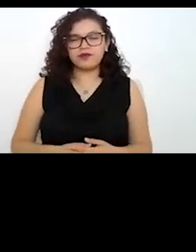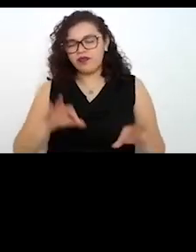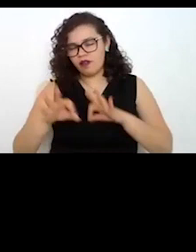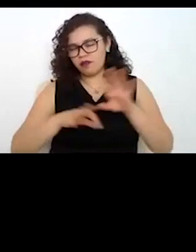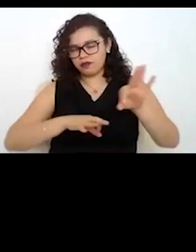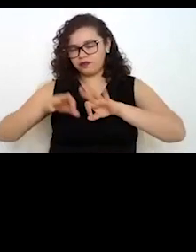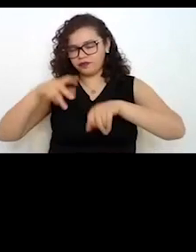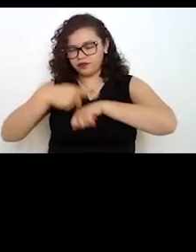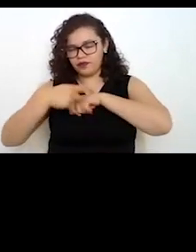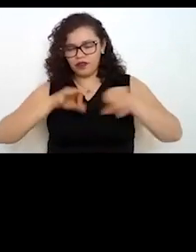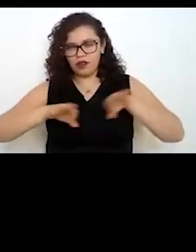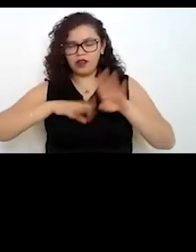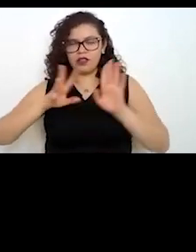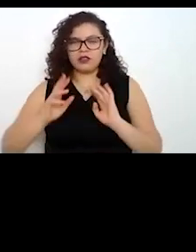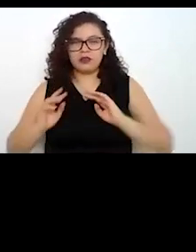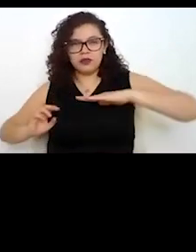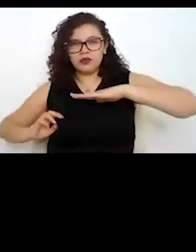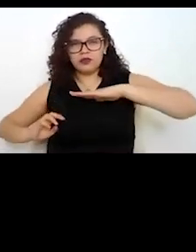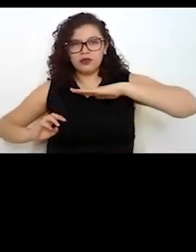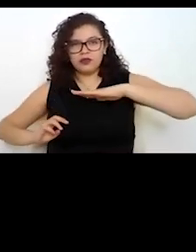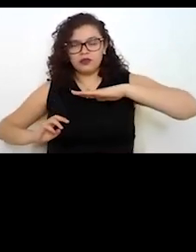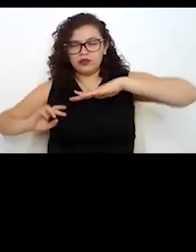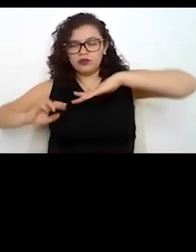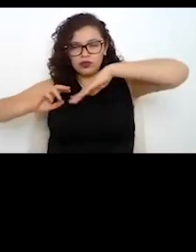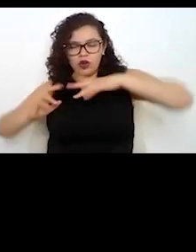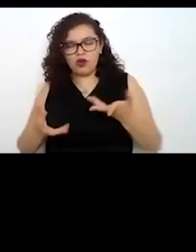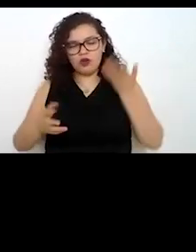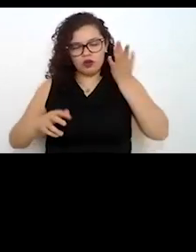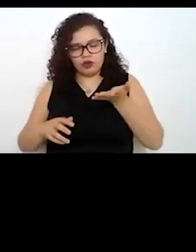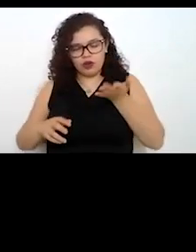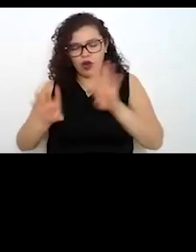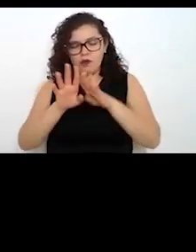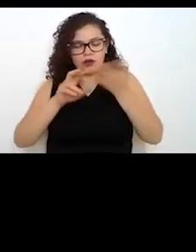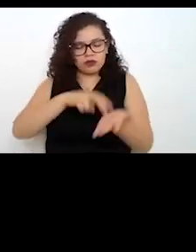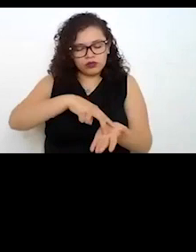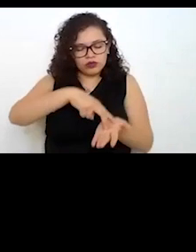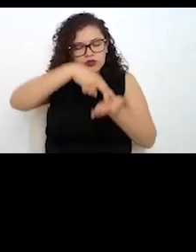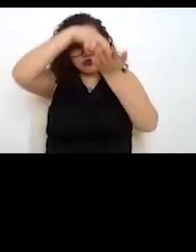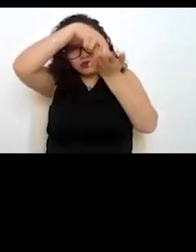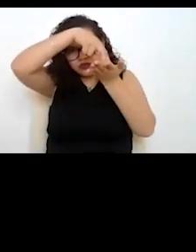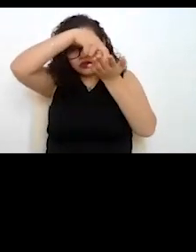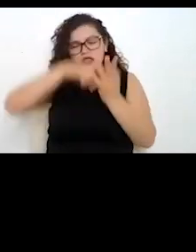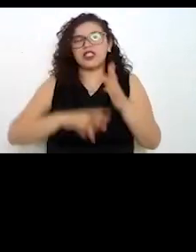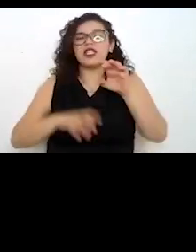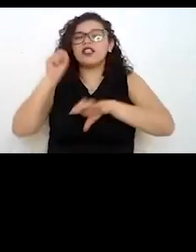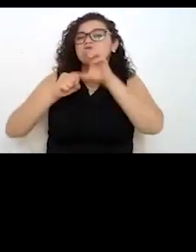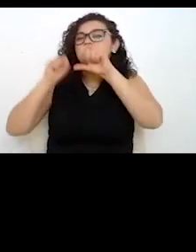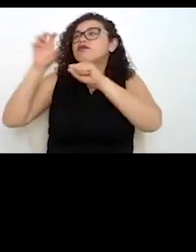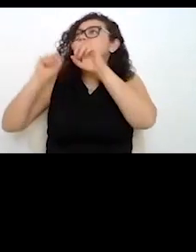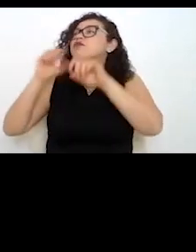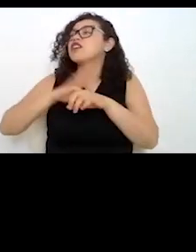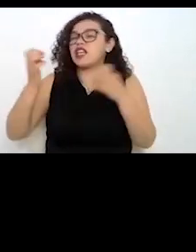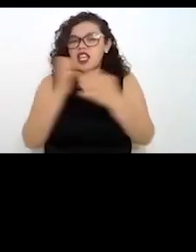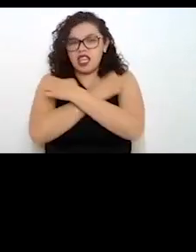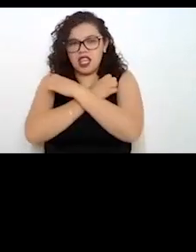peligrosas, por ejemplo, está arriba de un montacargas o está utilizando unas escaleras estas enormes y no lleva el equipo de protección